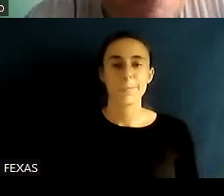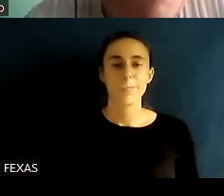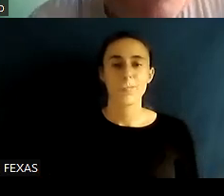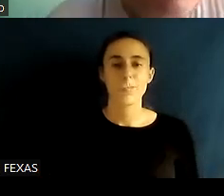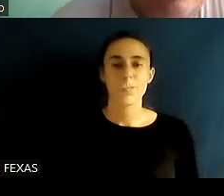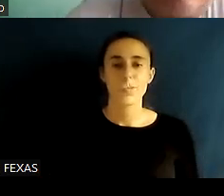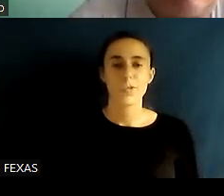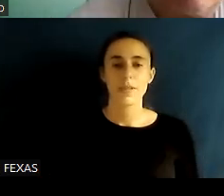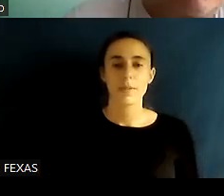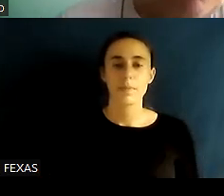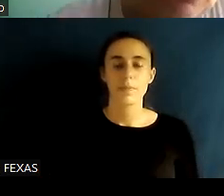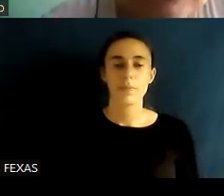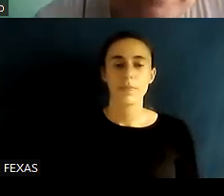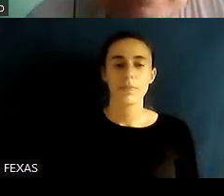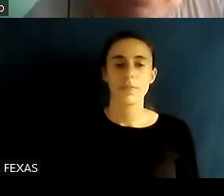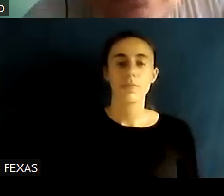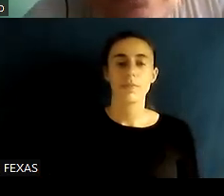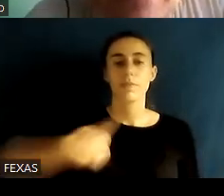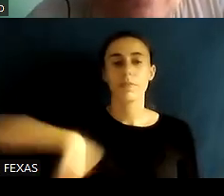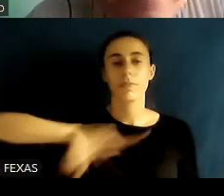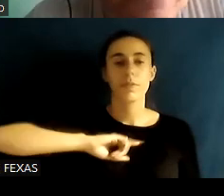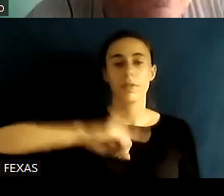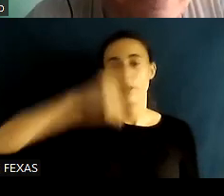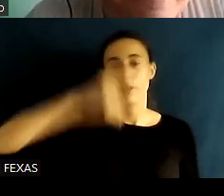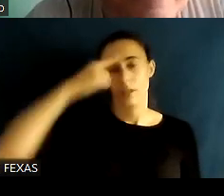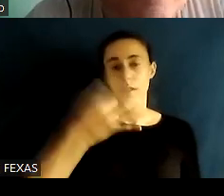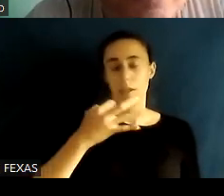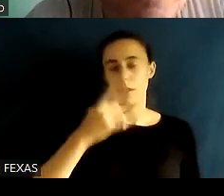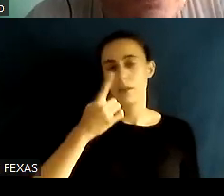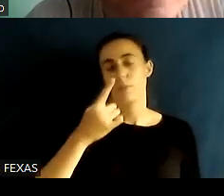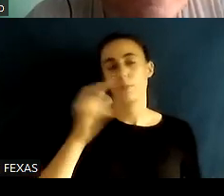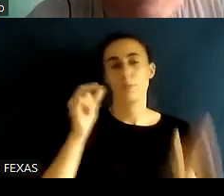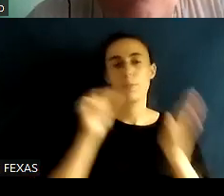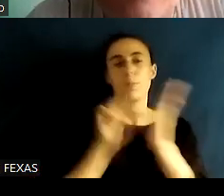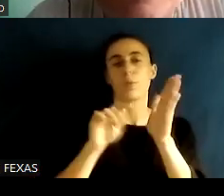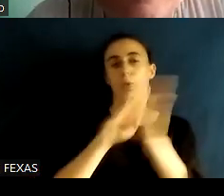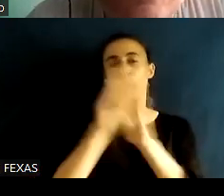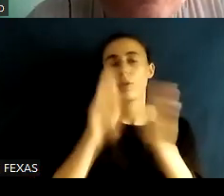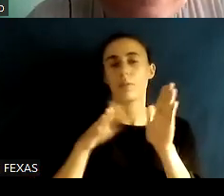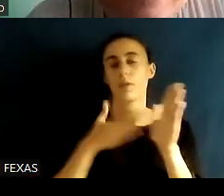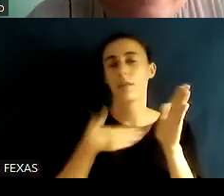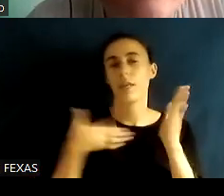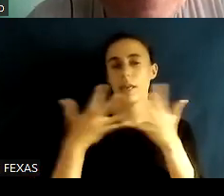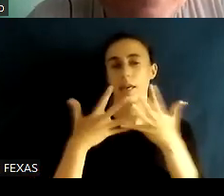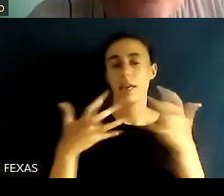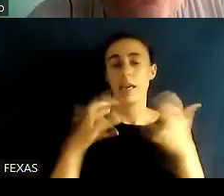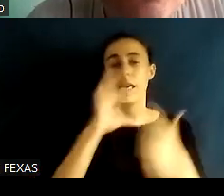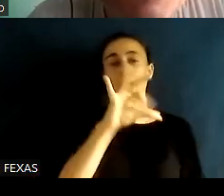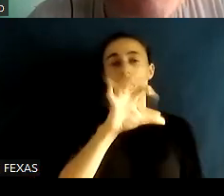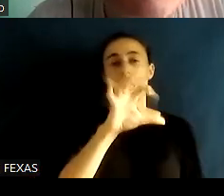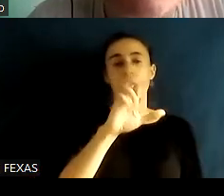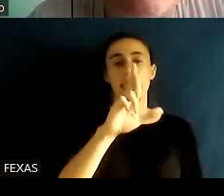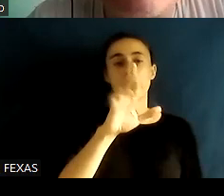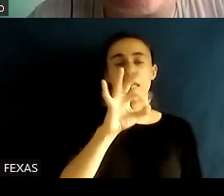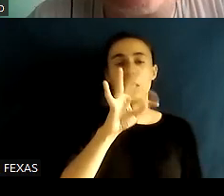Se sabe también, este último punto sí que he querido dejarlo indicado porque es importante, que bajos niveles de serotonina y de magnesio